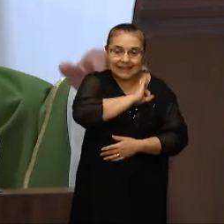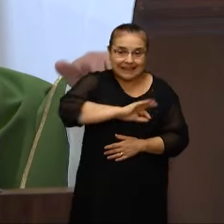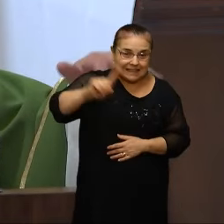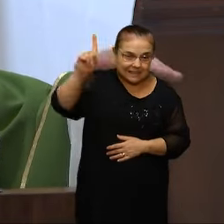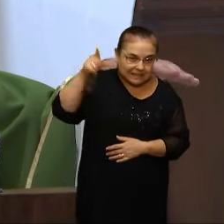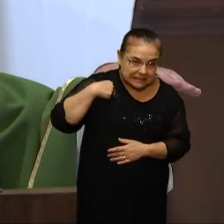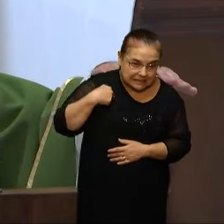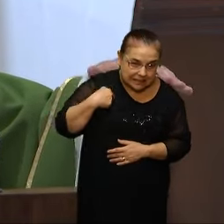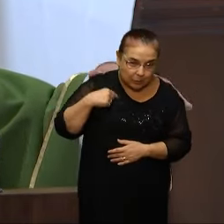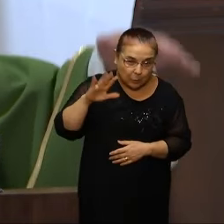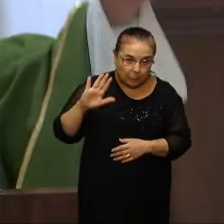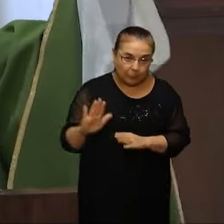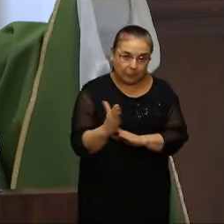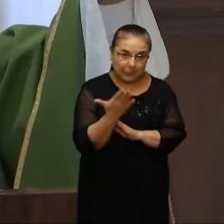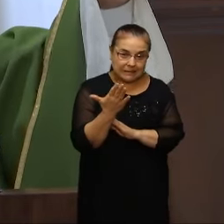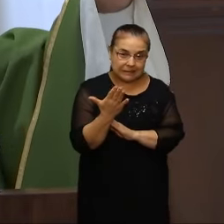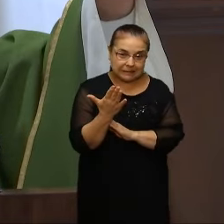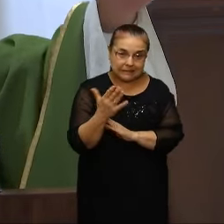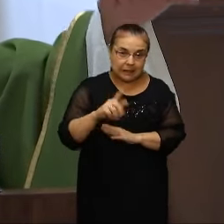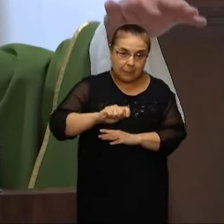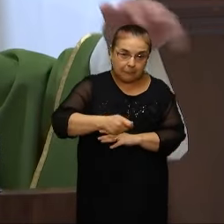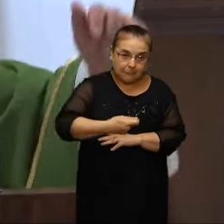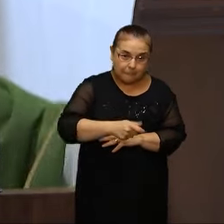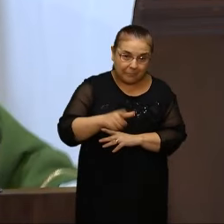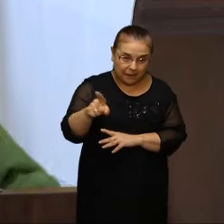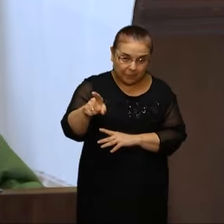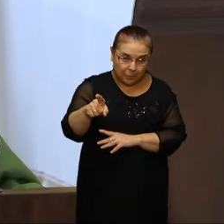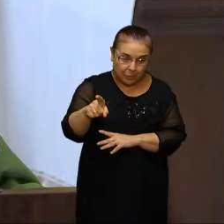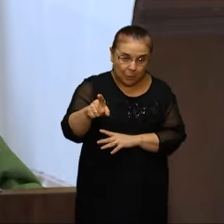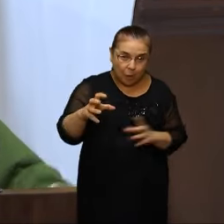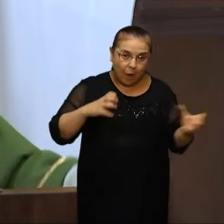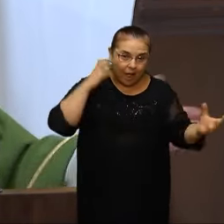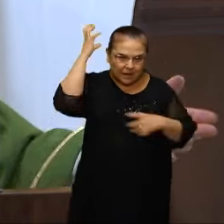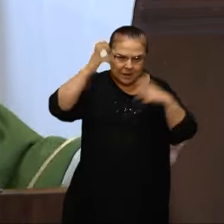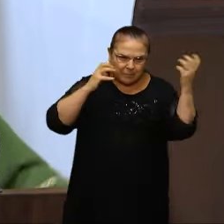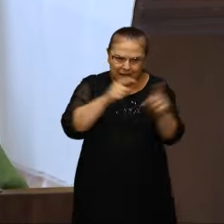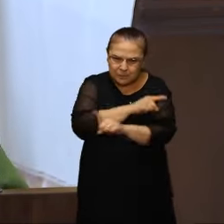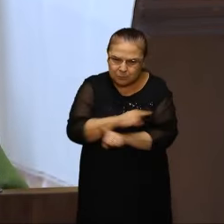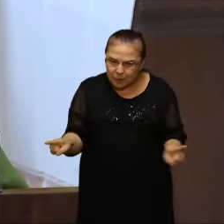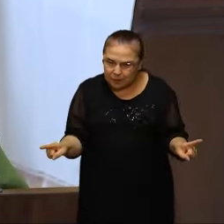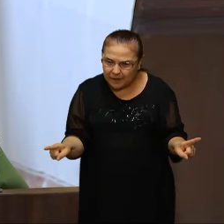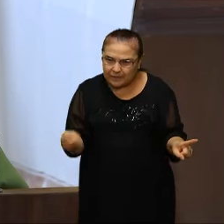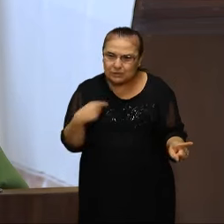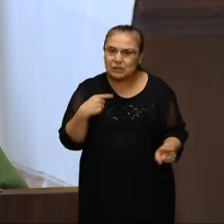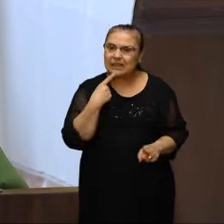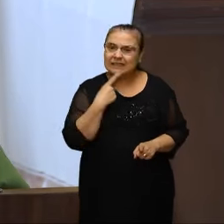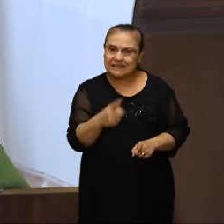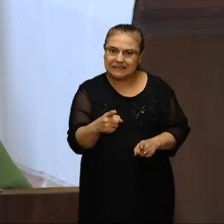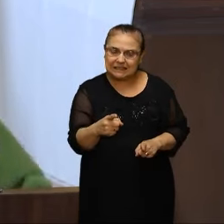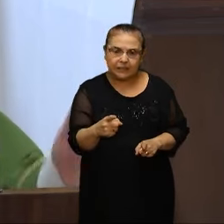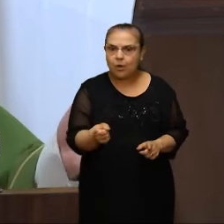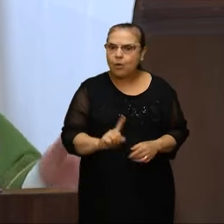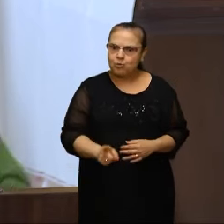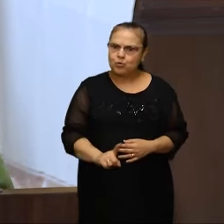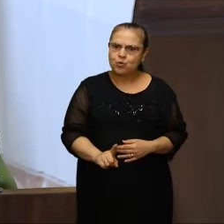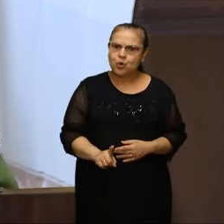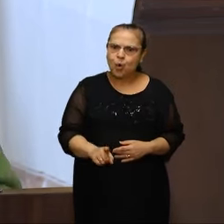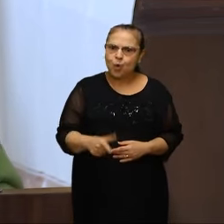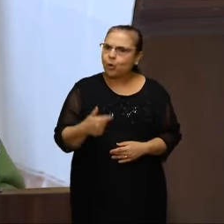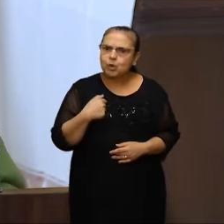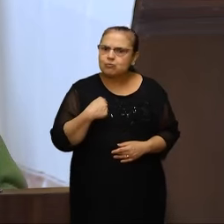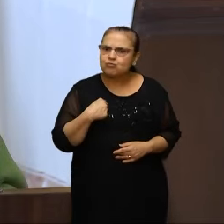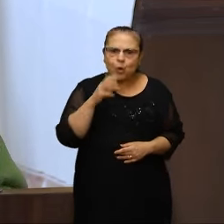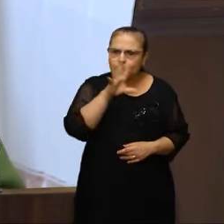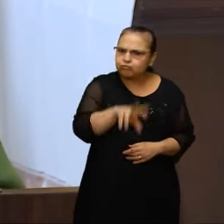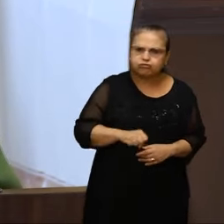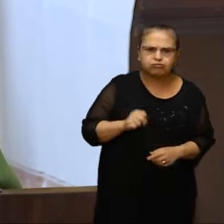le presenta a Pedro en éxtasis aquella suerte de animales prohibidos por la ley, dice, mata y come, y Pedro dice, no Señor, yo no comeré